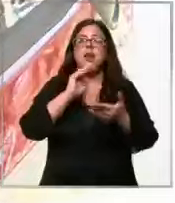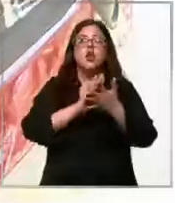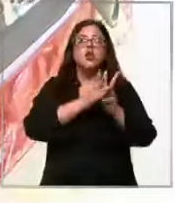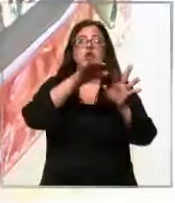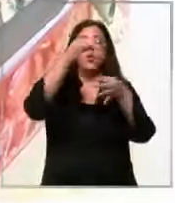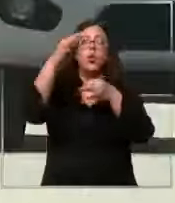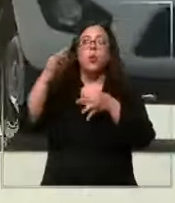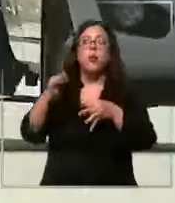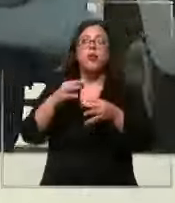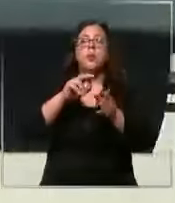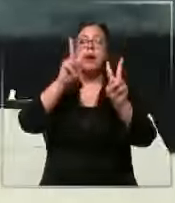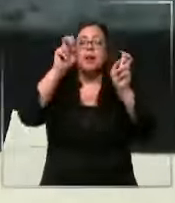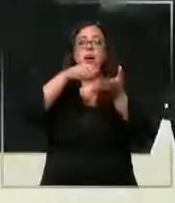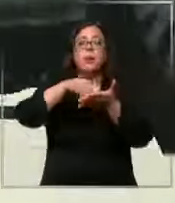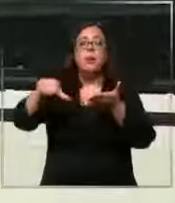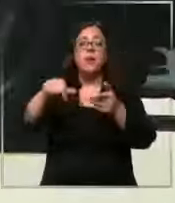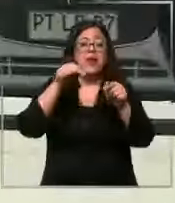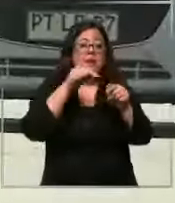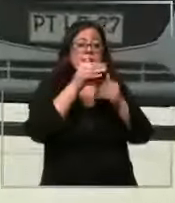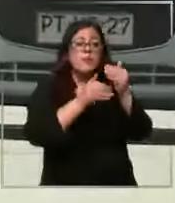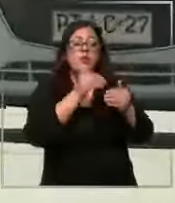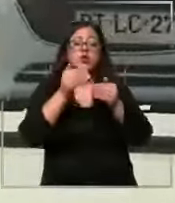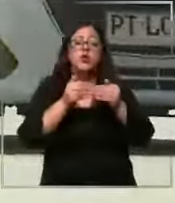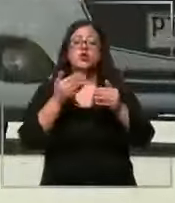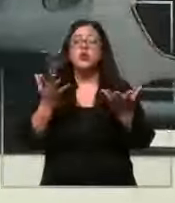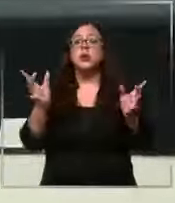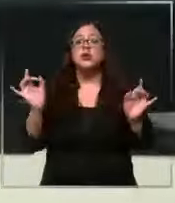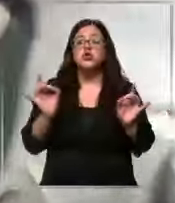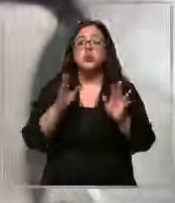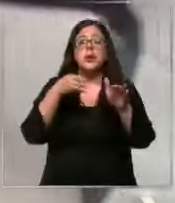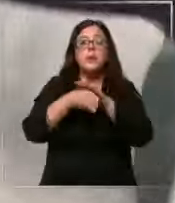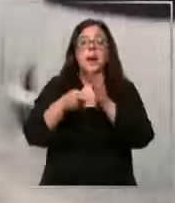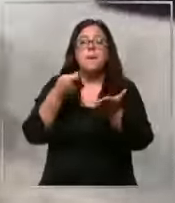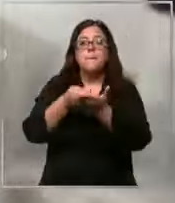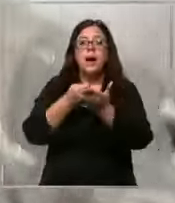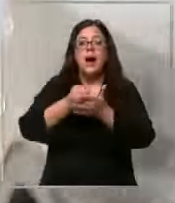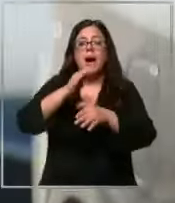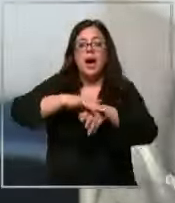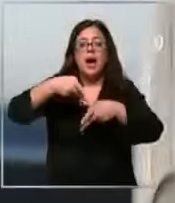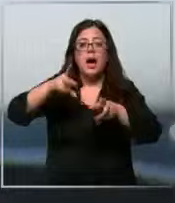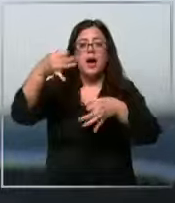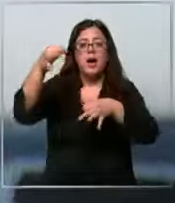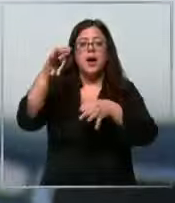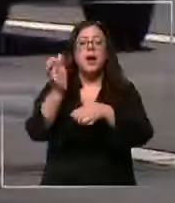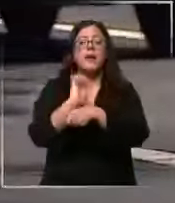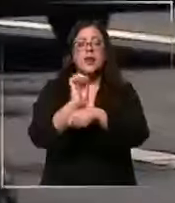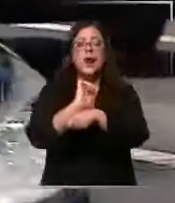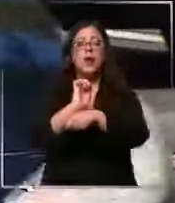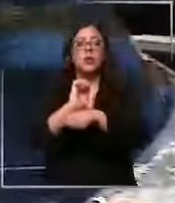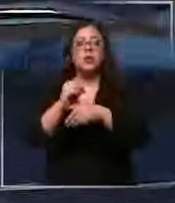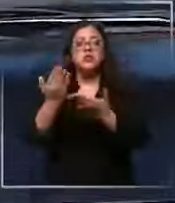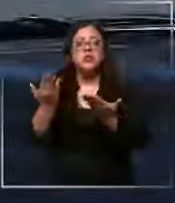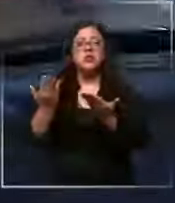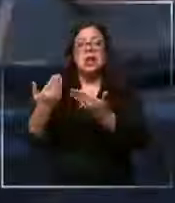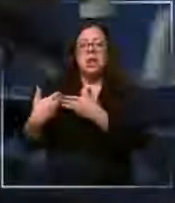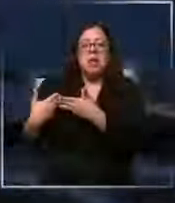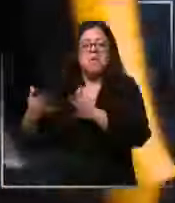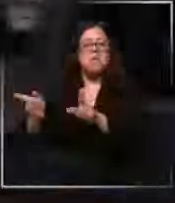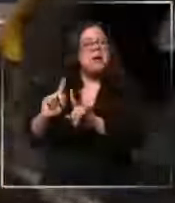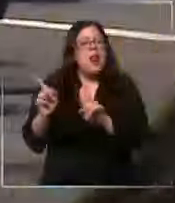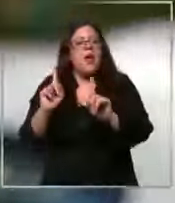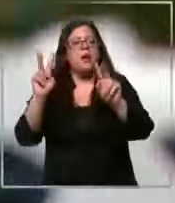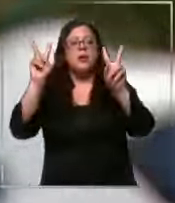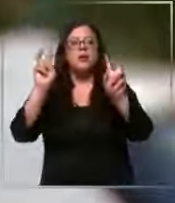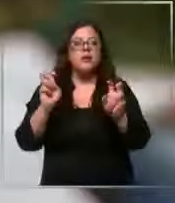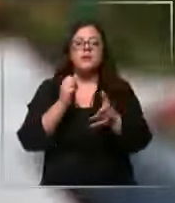papeles, no te coloquen multa. Para muchos este procedimiento se realiza tan solo para acceder a pagar el permiso de circulación del vehículo, por lo que no se le da la importancia necesaria a la hora